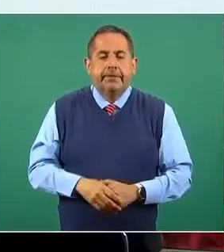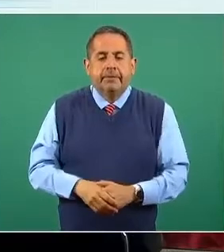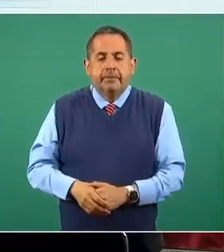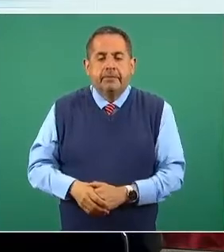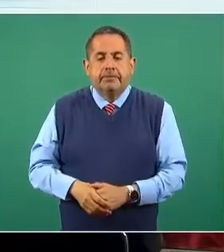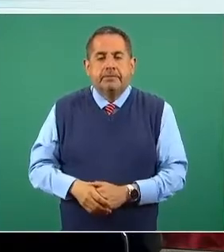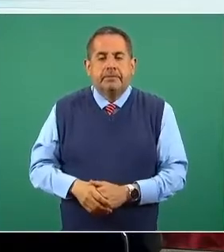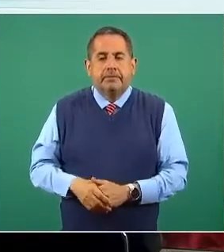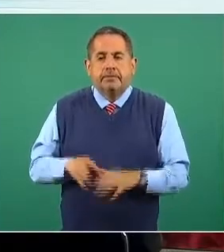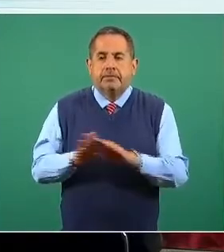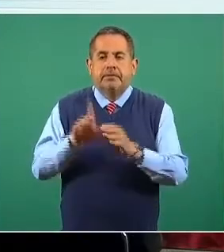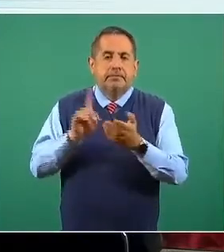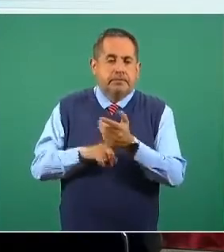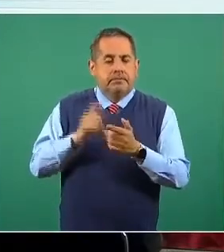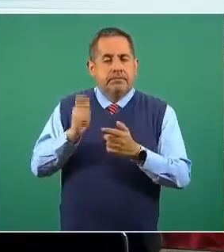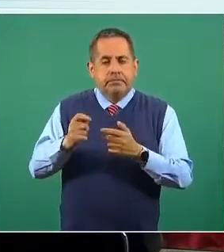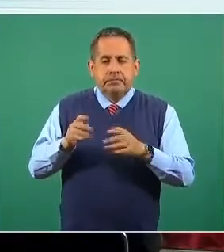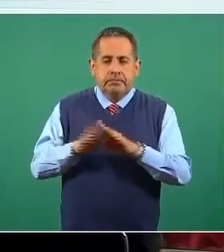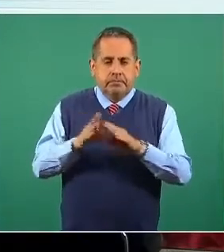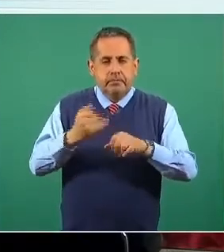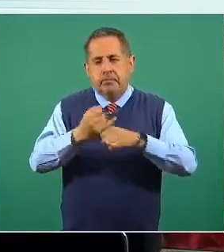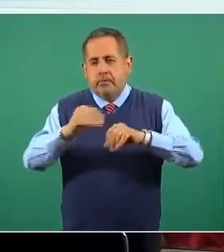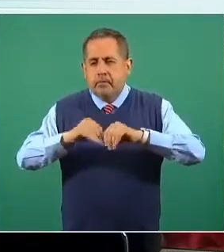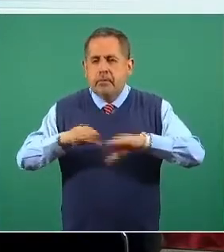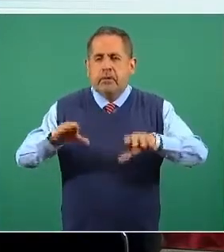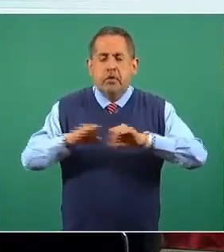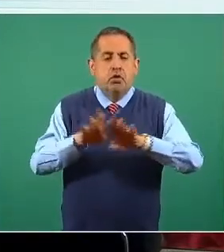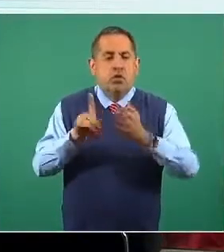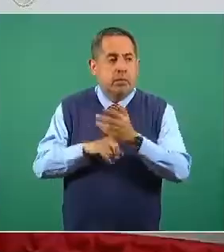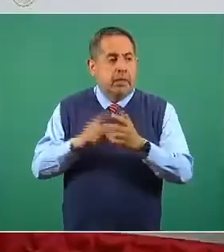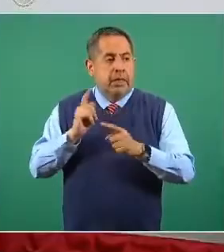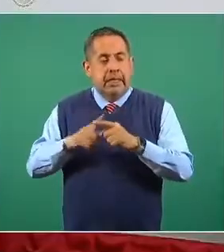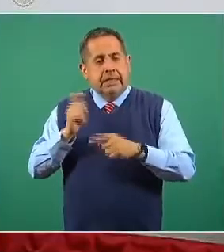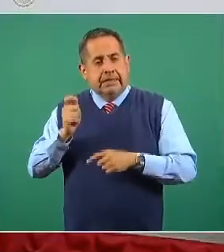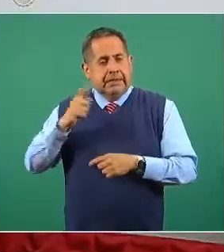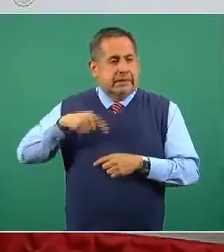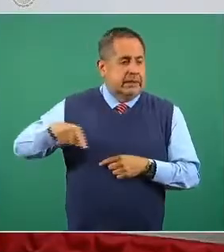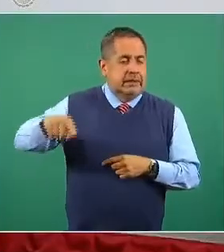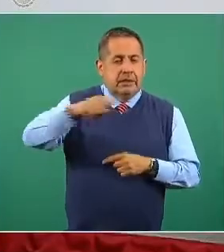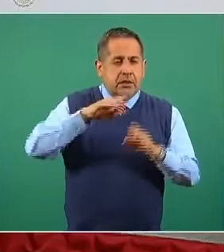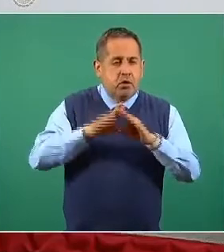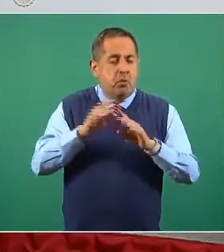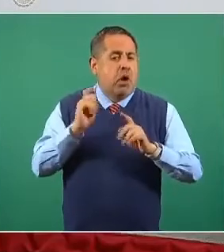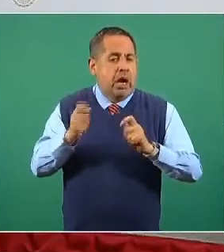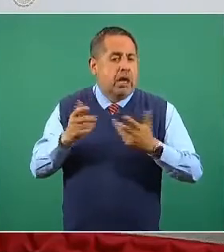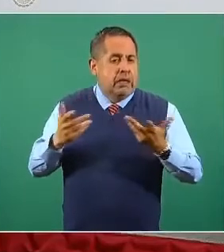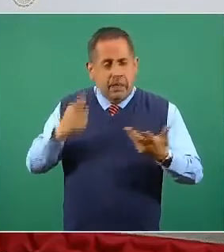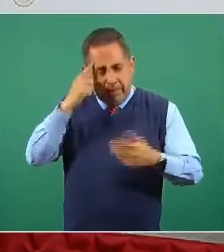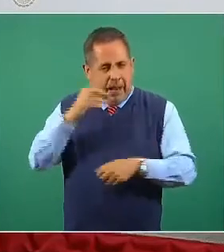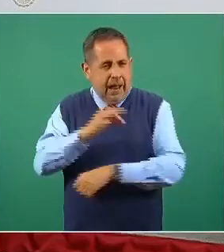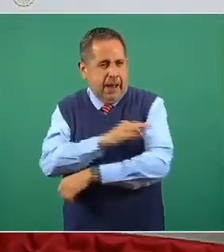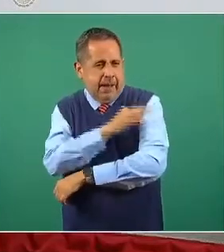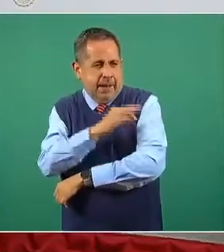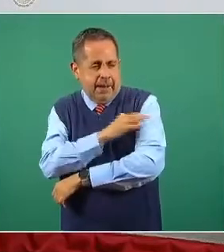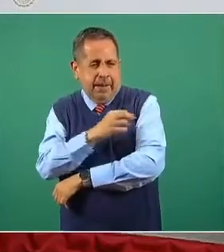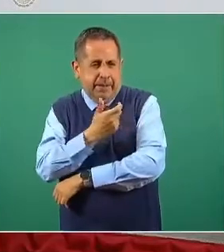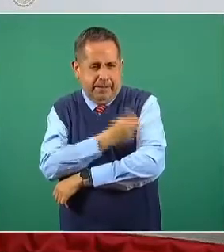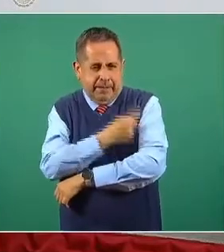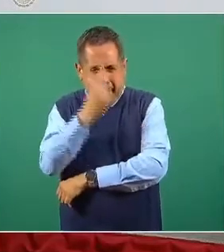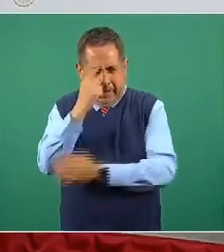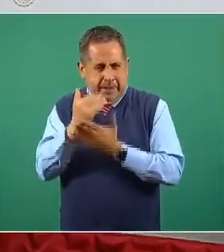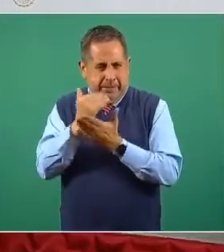diapositiva, actualizamos también la información en relación a los eventos supuestamente atribuibles a vacunación o